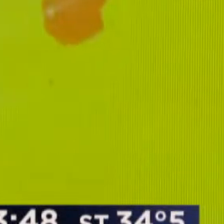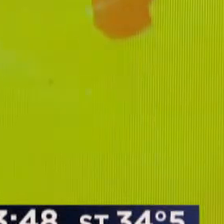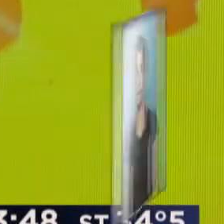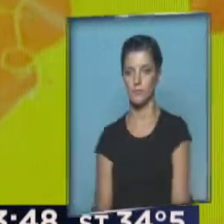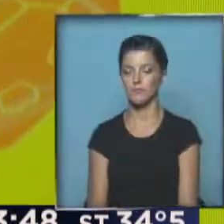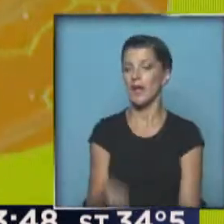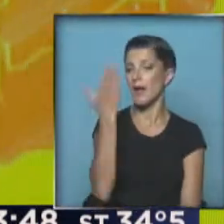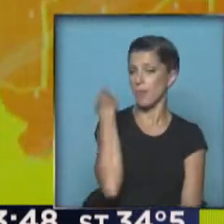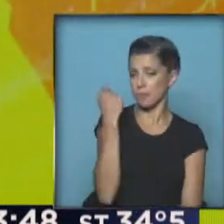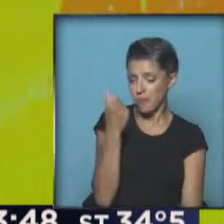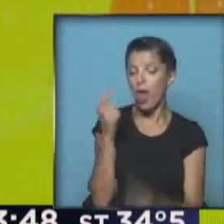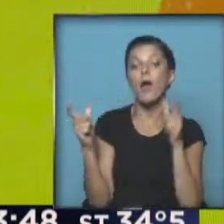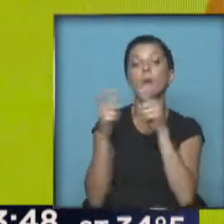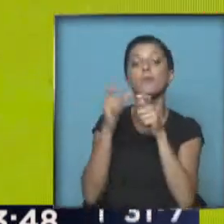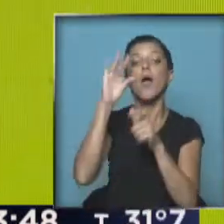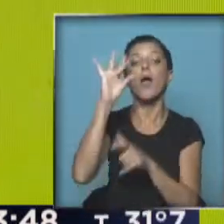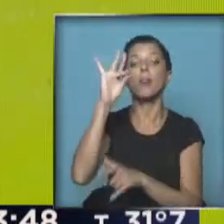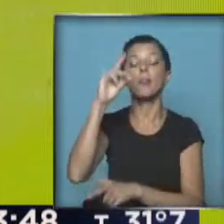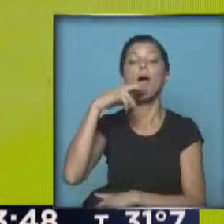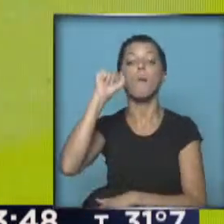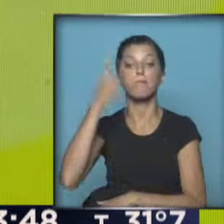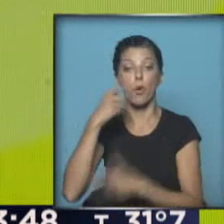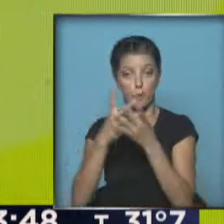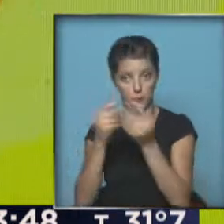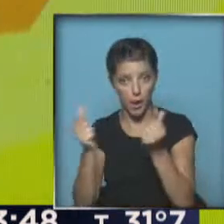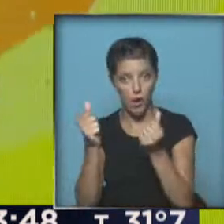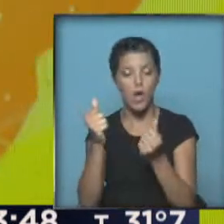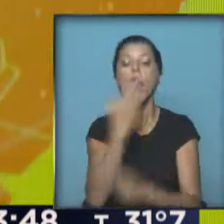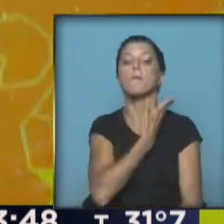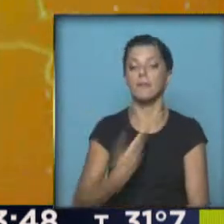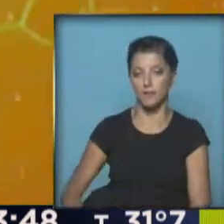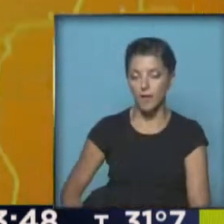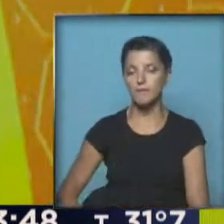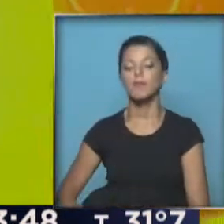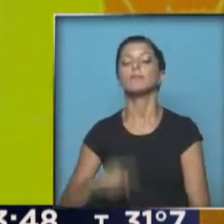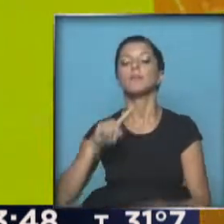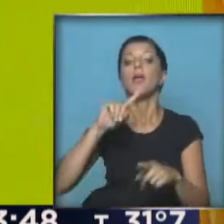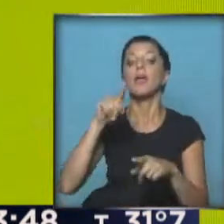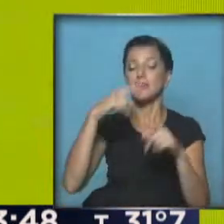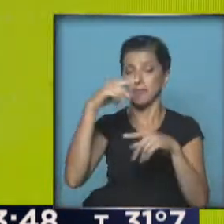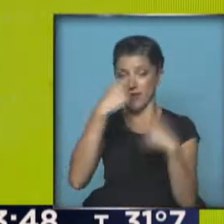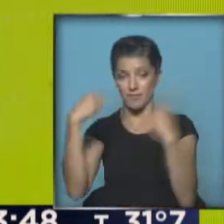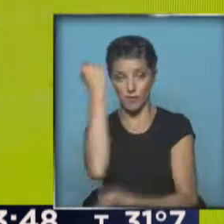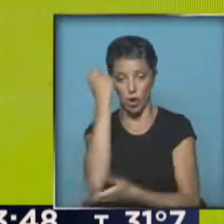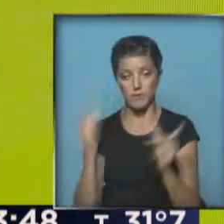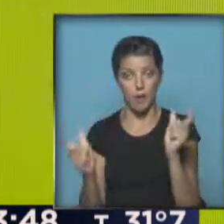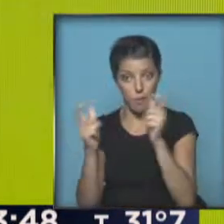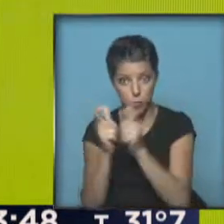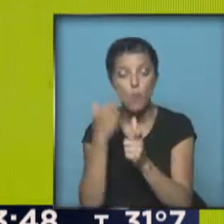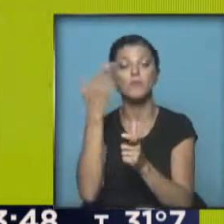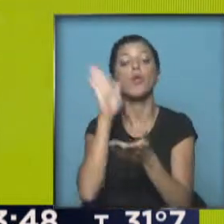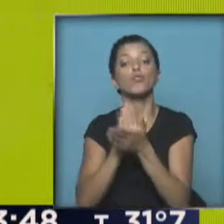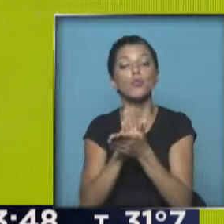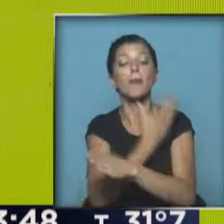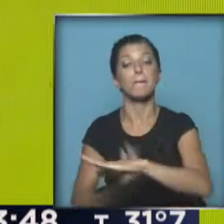Acaba de terminar el Foro Económico de Davos, donde naturalmente se encontraron líderes políticos y económicos, donde se habló de liderazgo responsable, se habló también